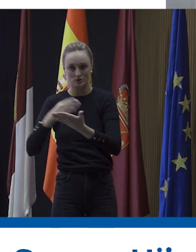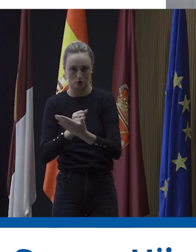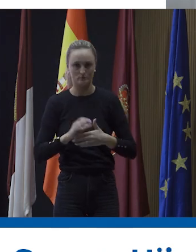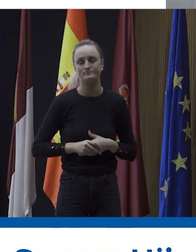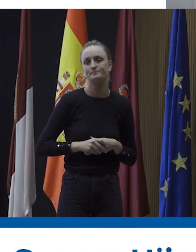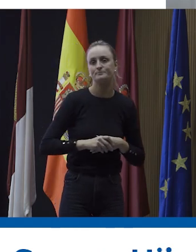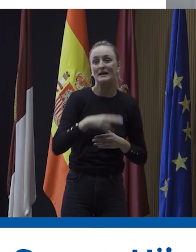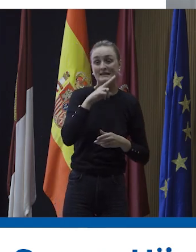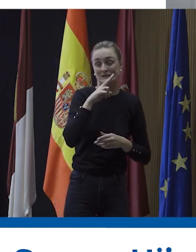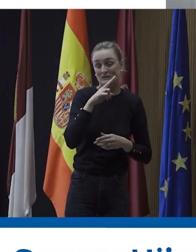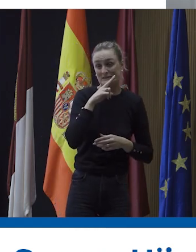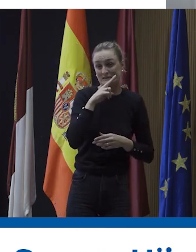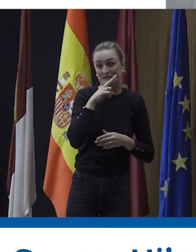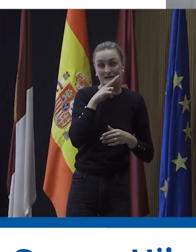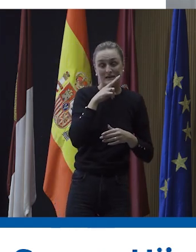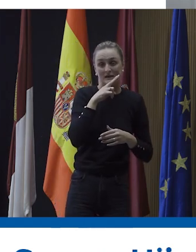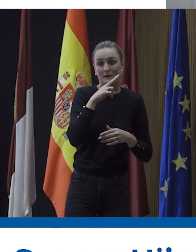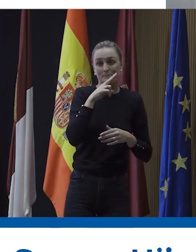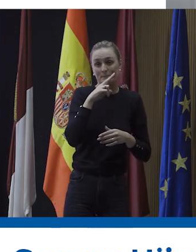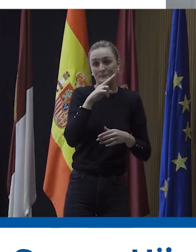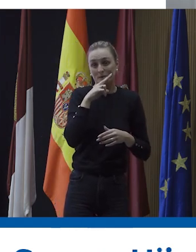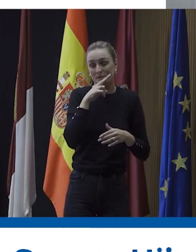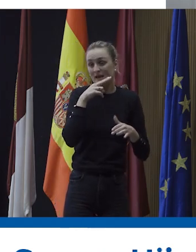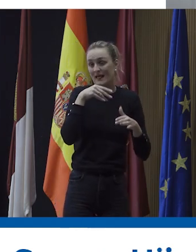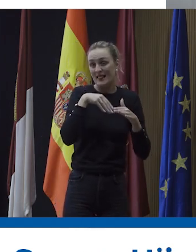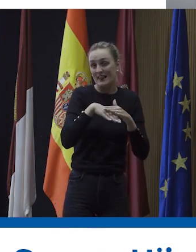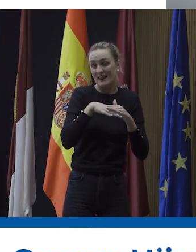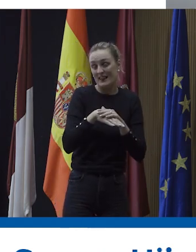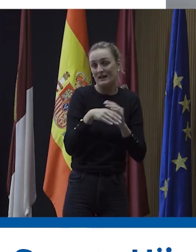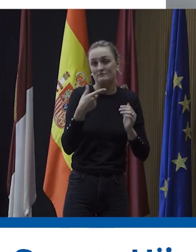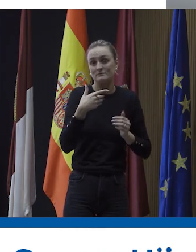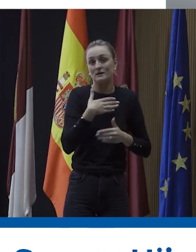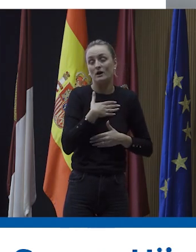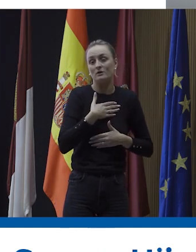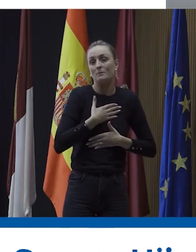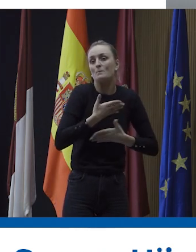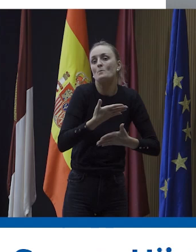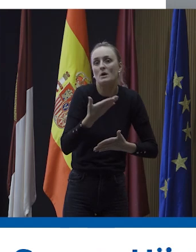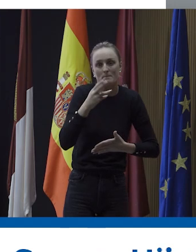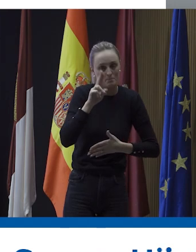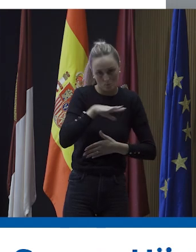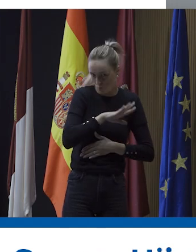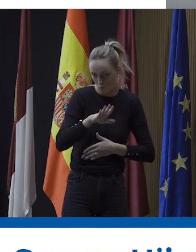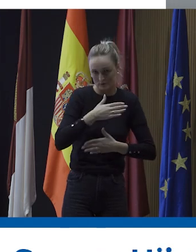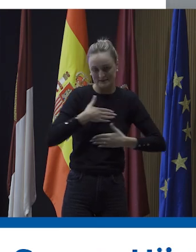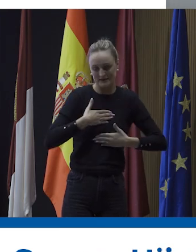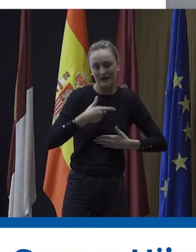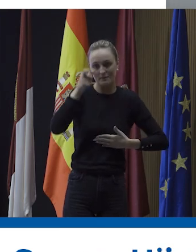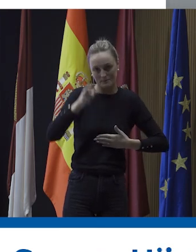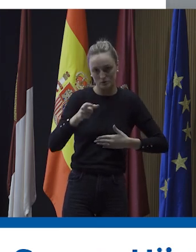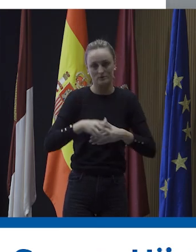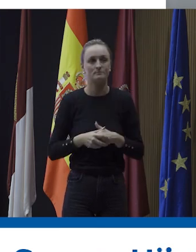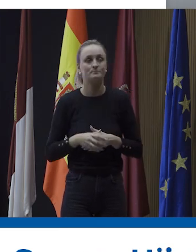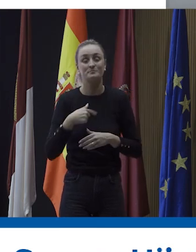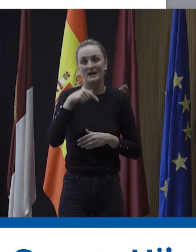incontinencia de orina, que es cualquier pérdida involuntaria de orina, ¿vale? Esto va a afectar a la persona desde el punto de